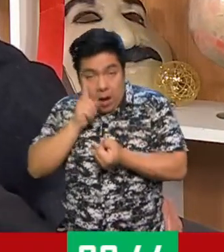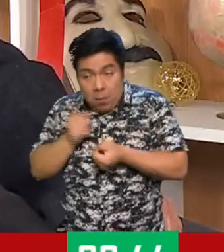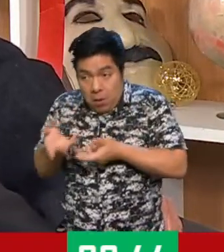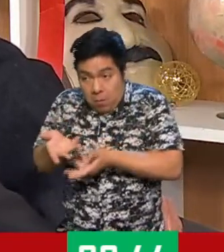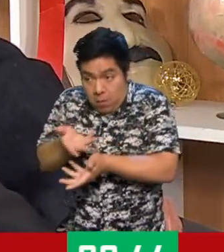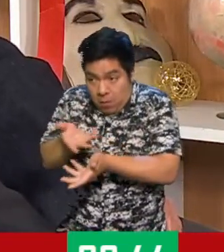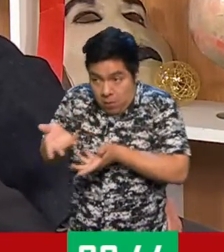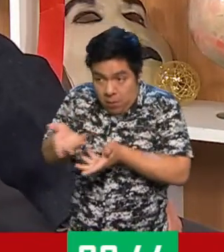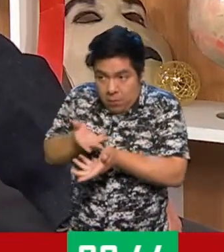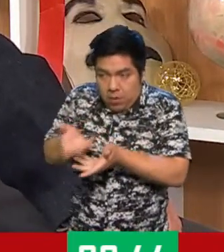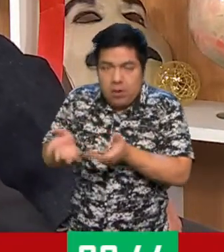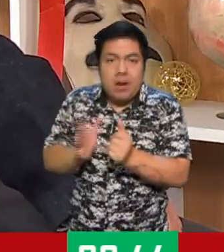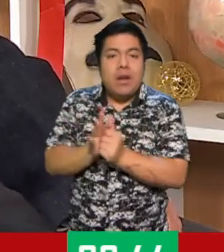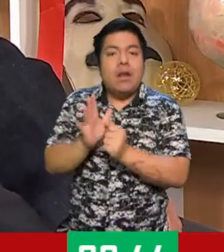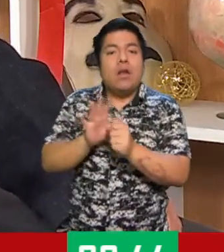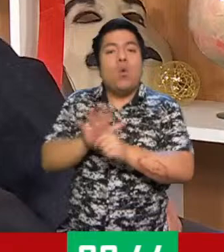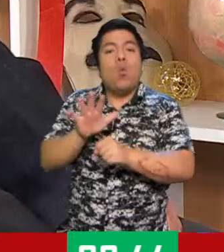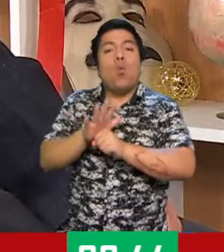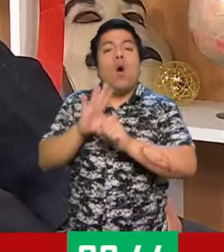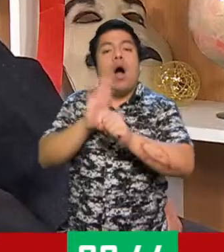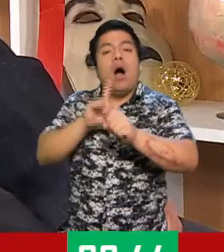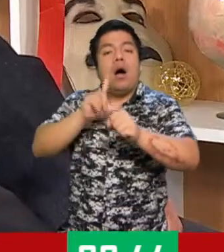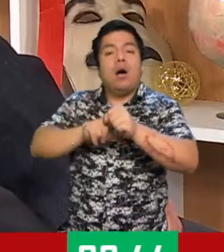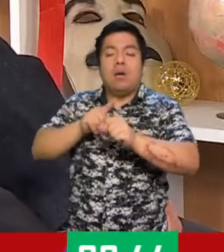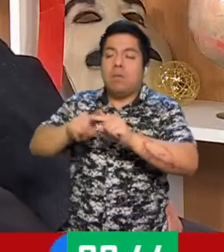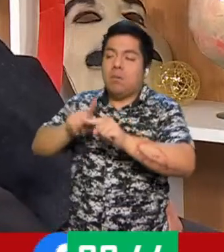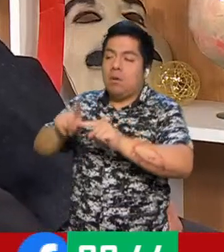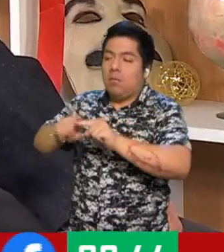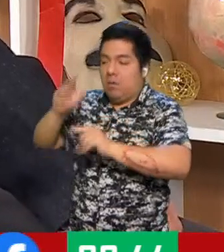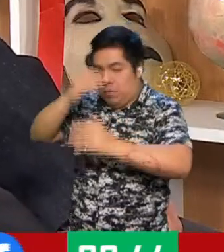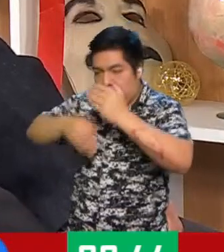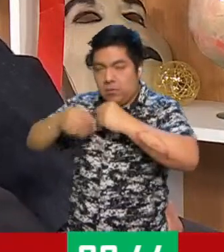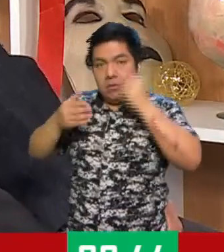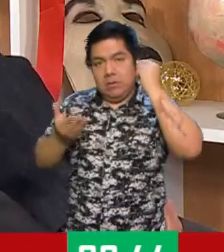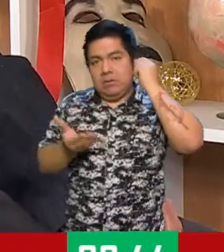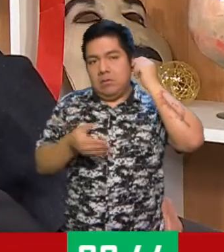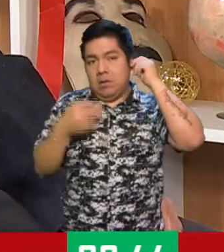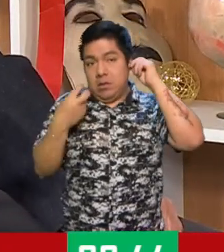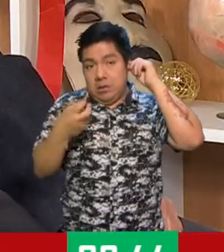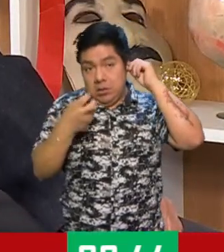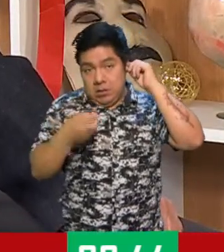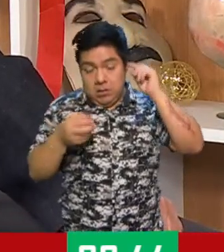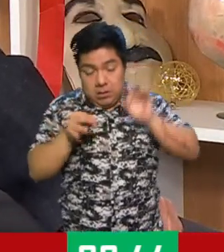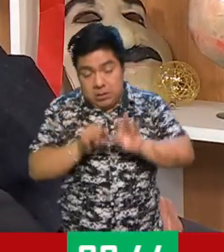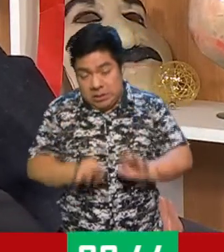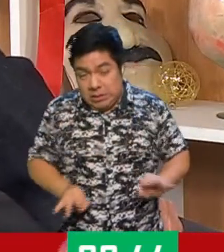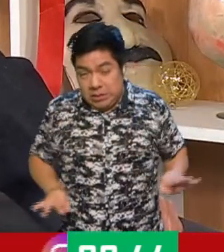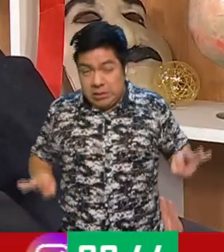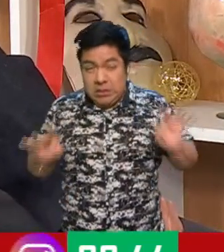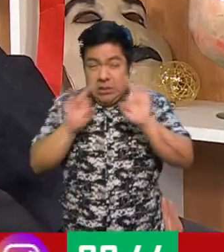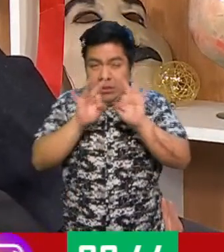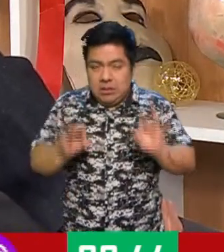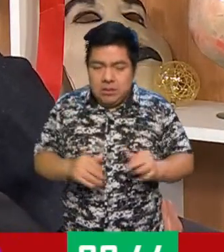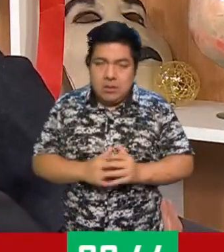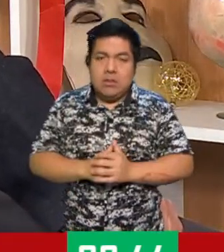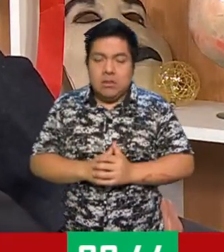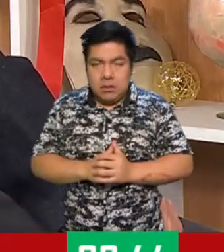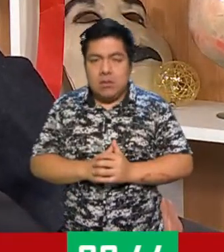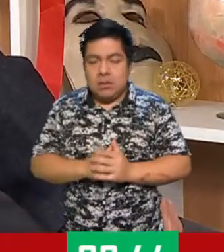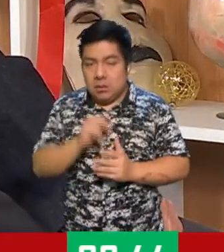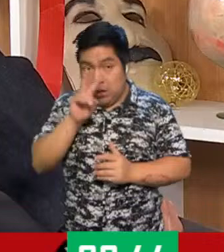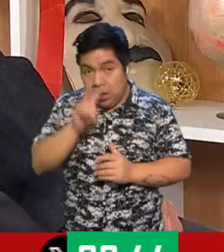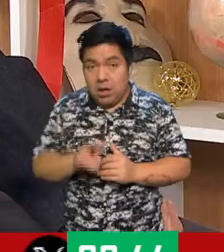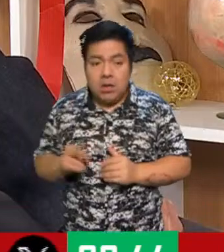qué consumos culturales realizamos, ¿no? Esto es muy importante. Eso, ¿no? Ahí está un gran detalle para de